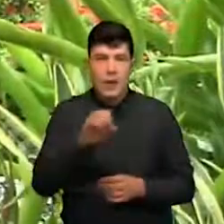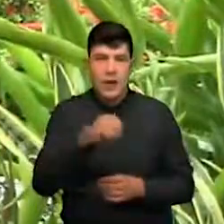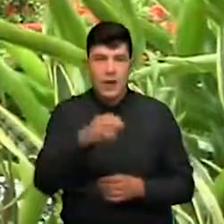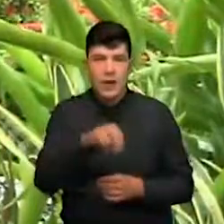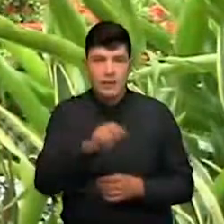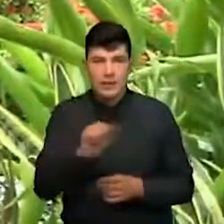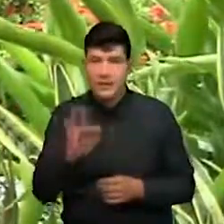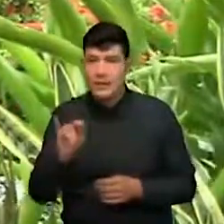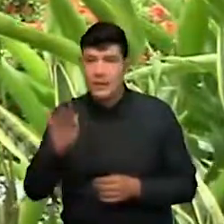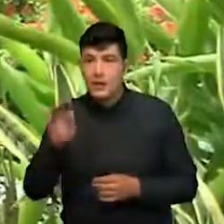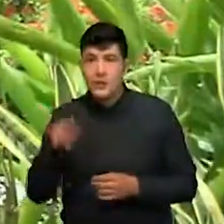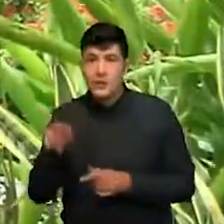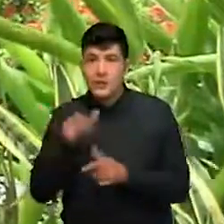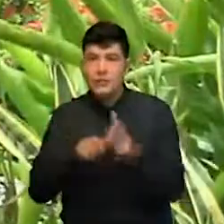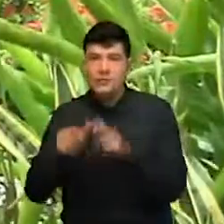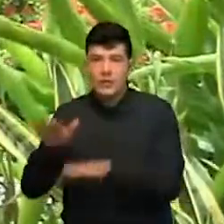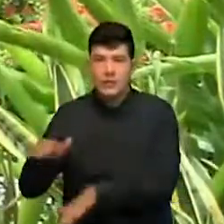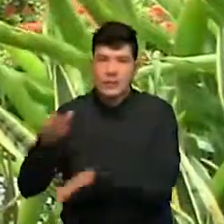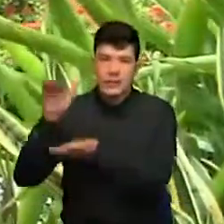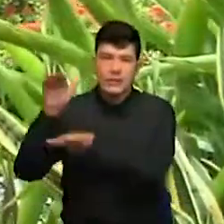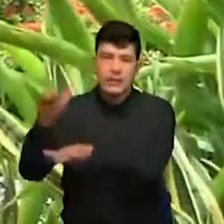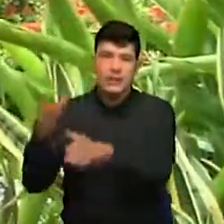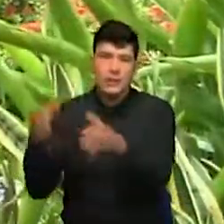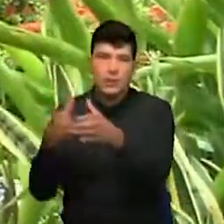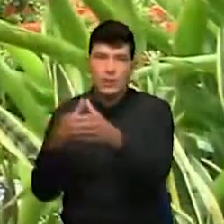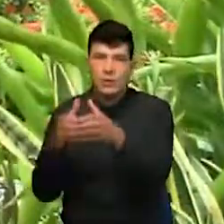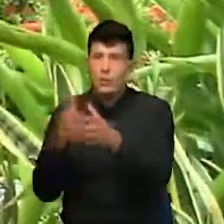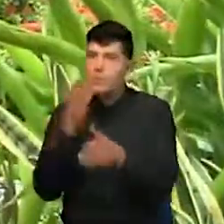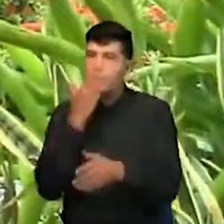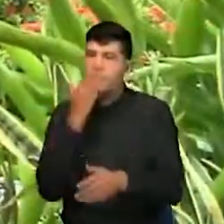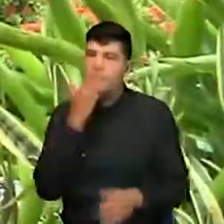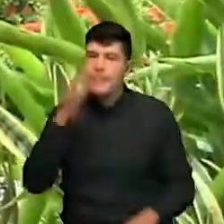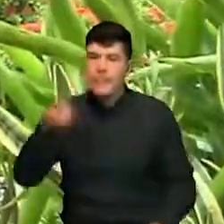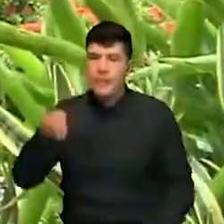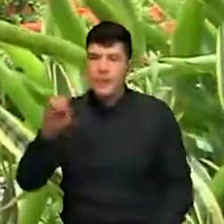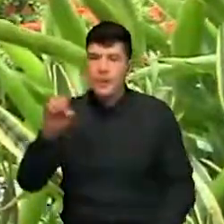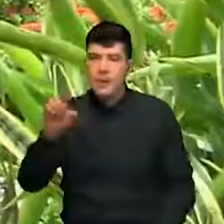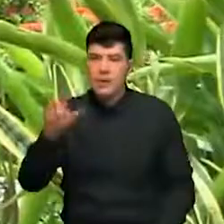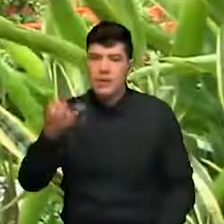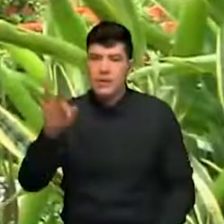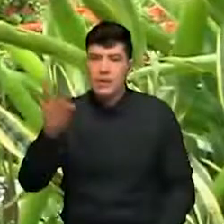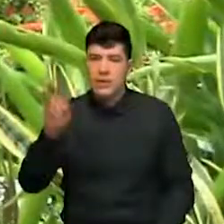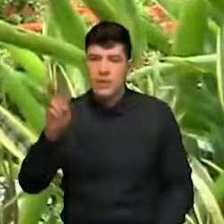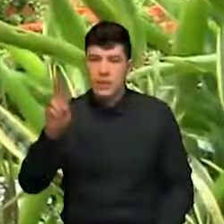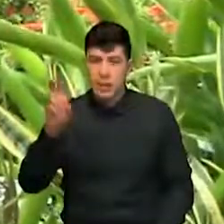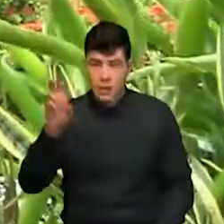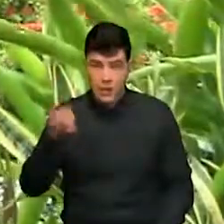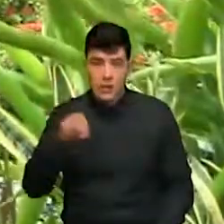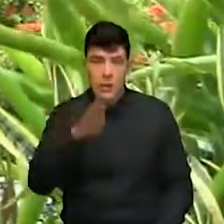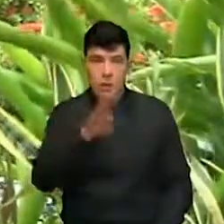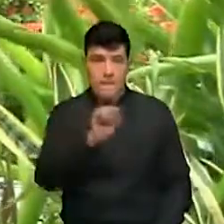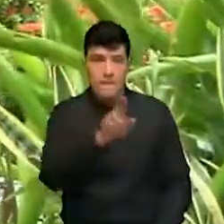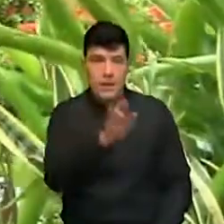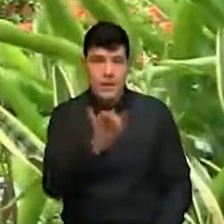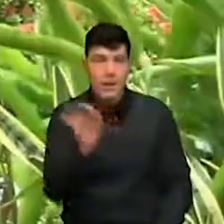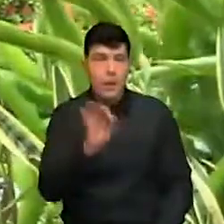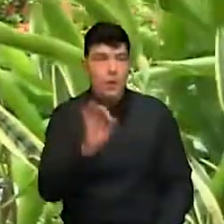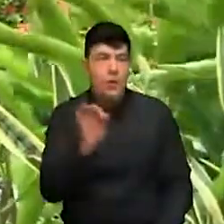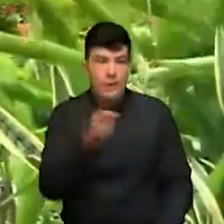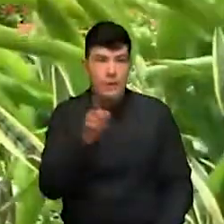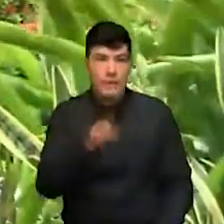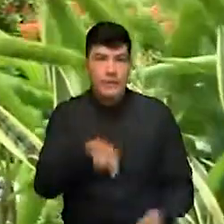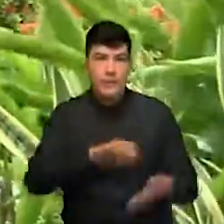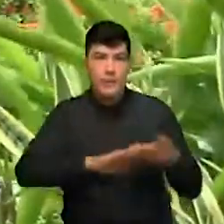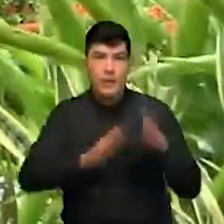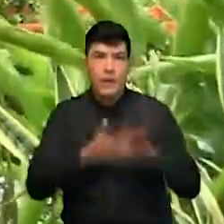de esto representantes del grupo indígena Motilón Barí y la comunidad LGBTI. Estas fueron las palabras del secretario